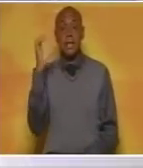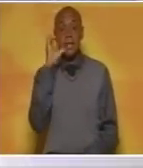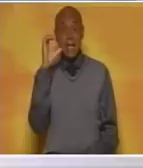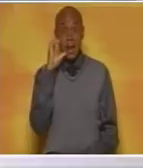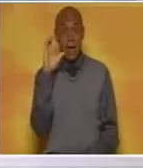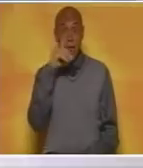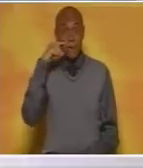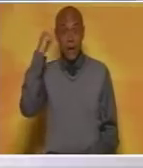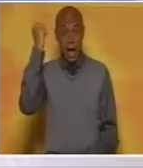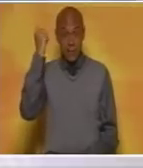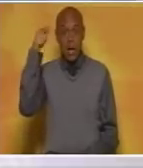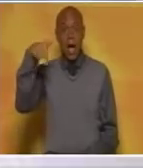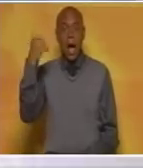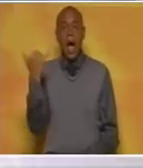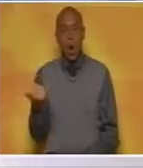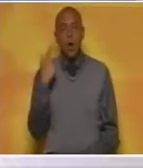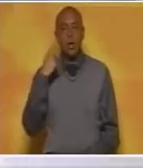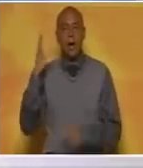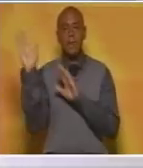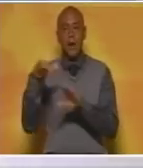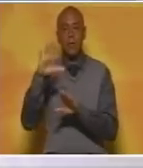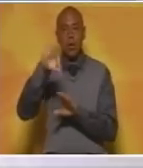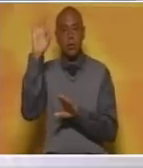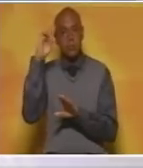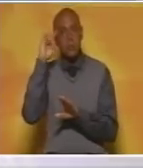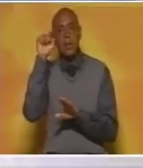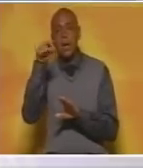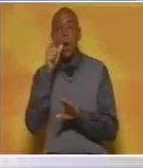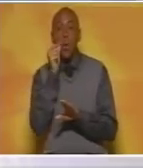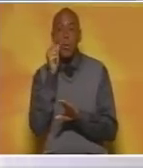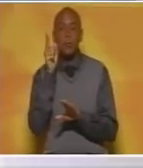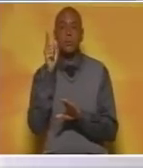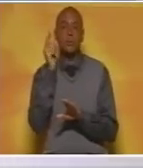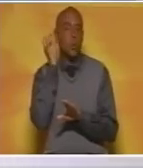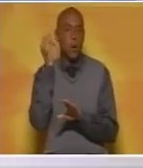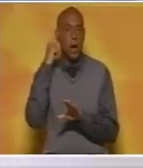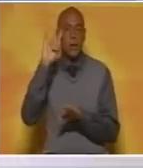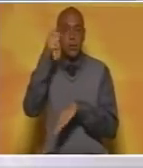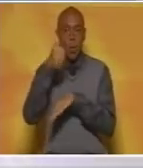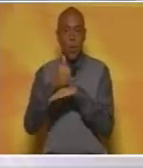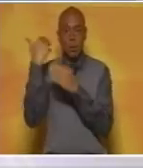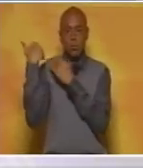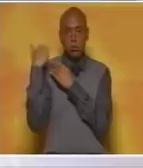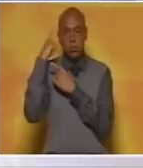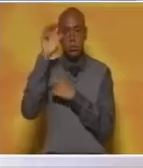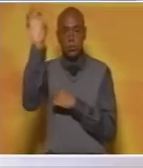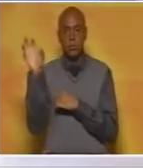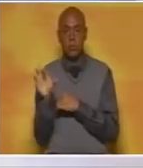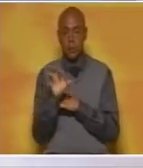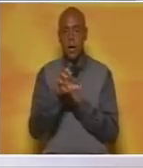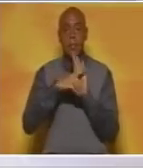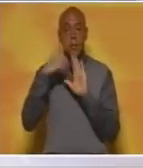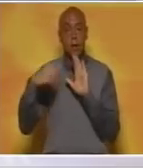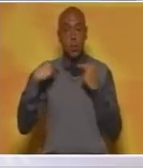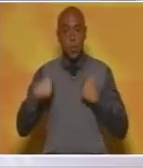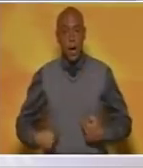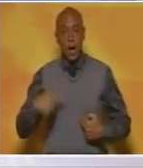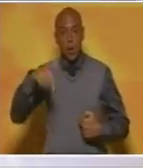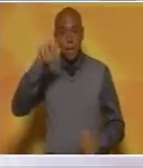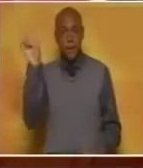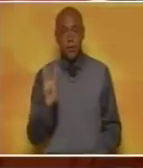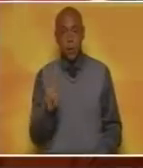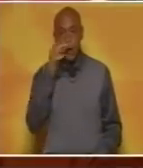se pronunció a favor de que la Unión Europea refuerce las sanciones contra responsables de violaciones de derechos humanos en Venezuela. En